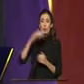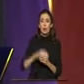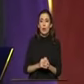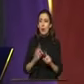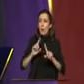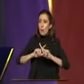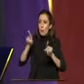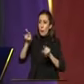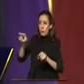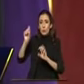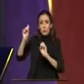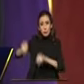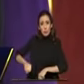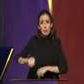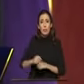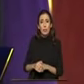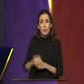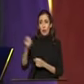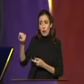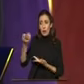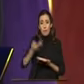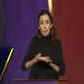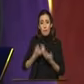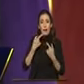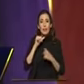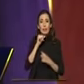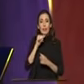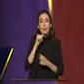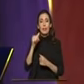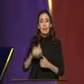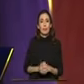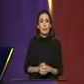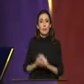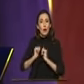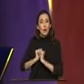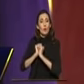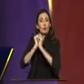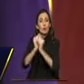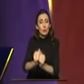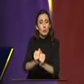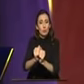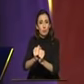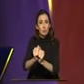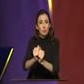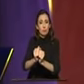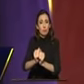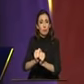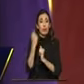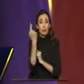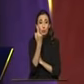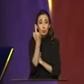le dice, pero si falta usted, no habrá milagro. Tenemos que hacer juntos este sueño que llamamos patria.